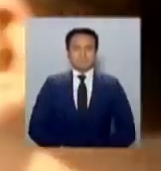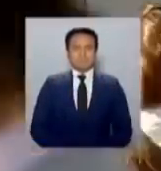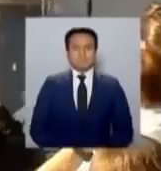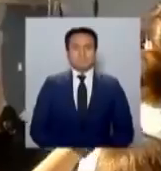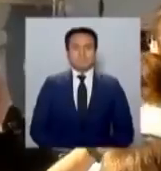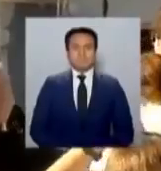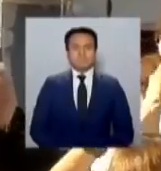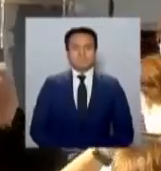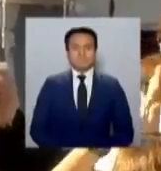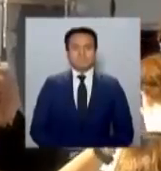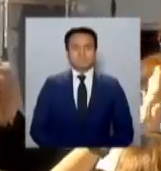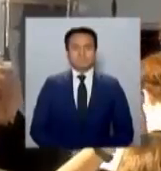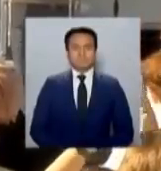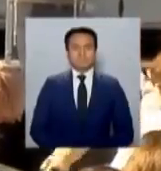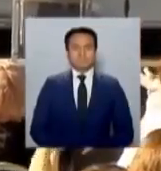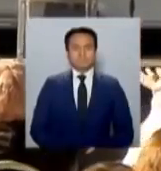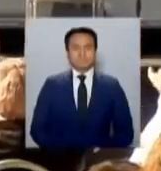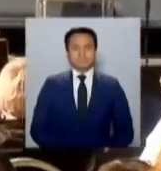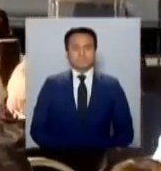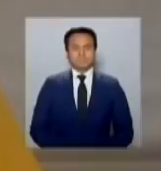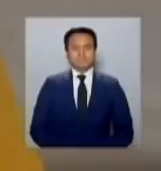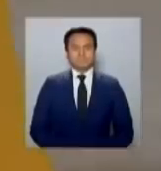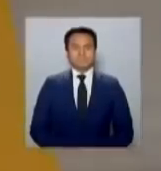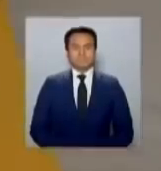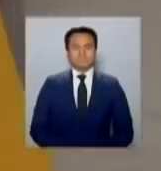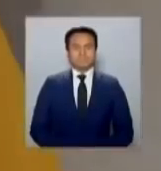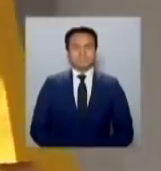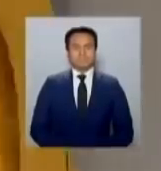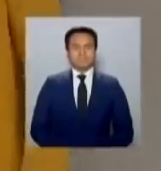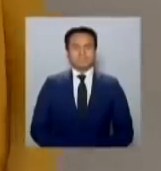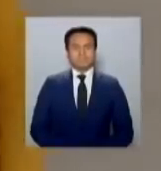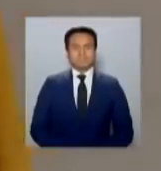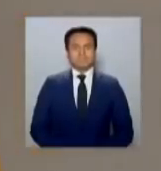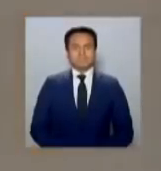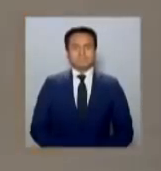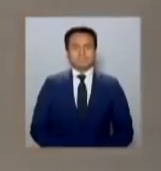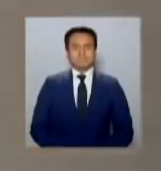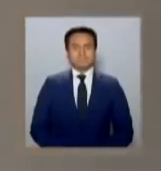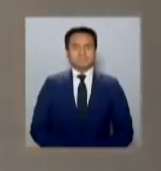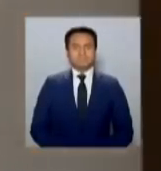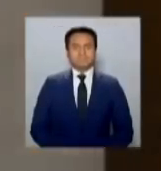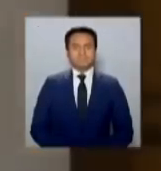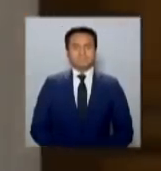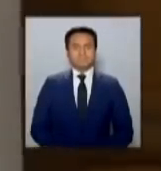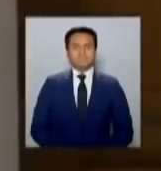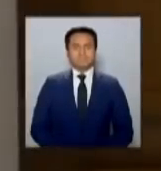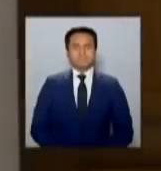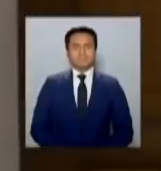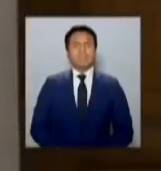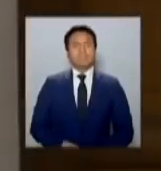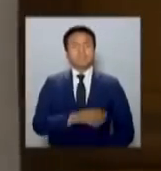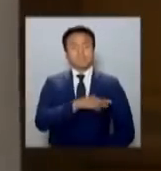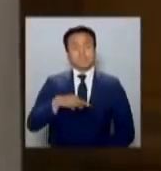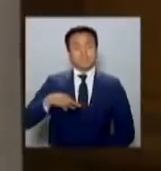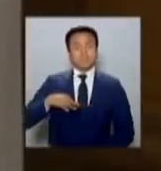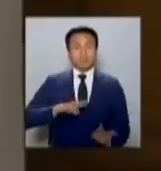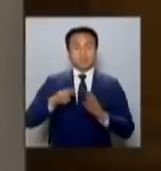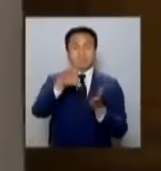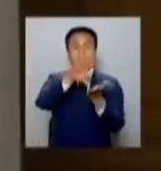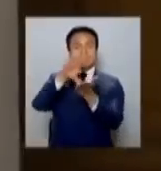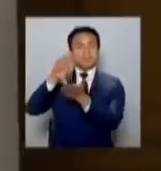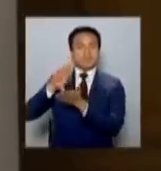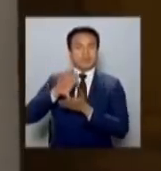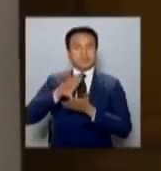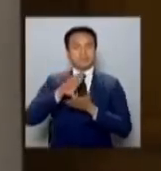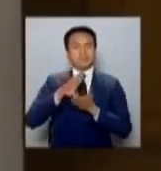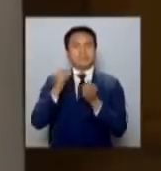tenido no solamente el respaldo de Mario Marcel, sino también del presidente electo, ya les contábamos respecto de esa situación. Claro, cuando se le dice si va a apoyar la medida de un nuevo retiro, dice